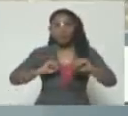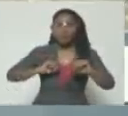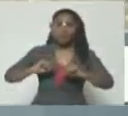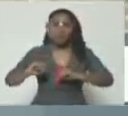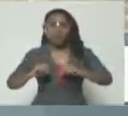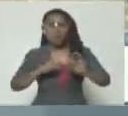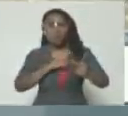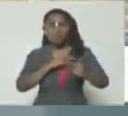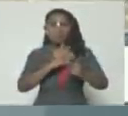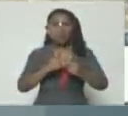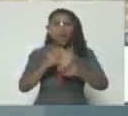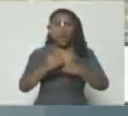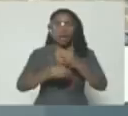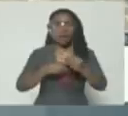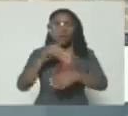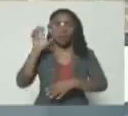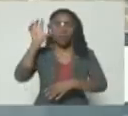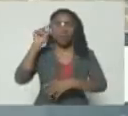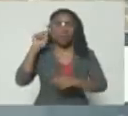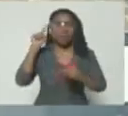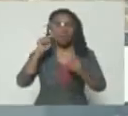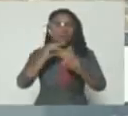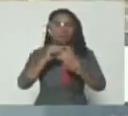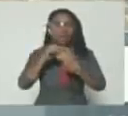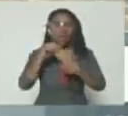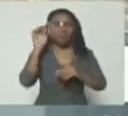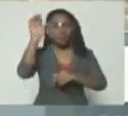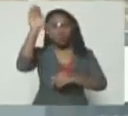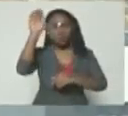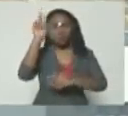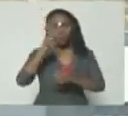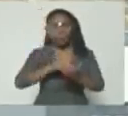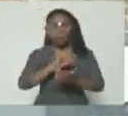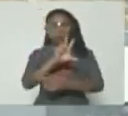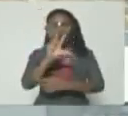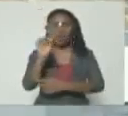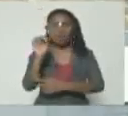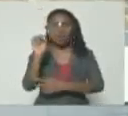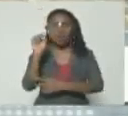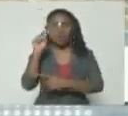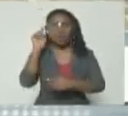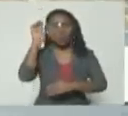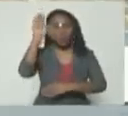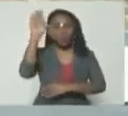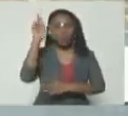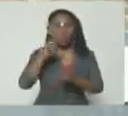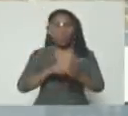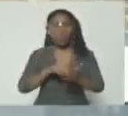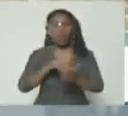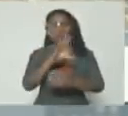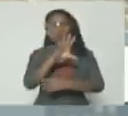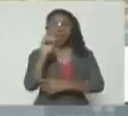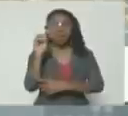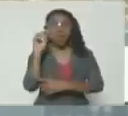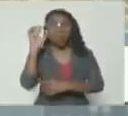que va llevando al país hacia la meta 2030. La meta 2030